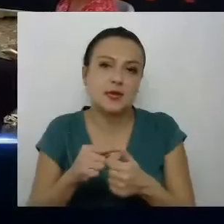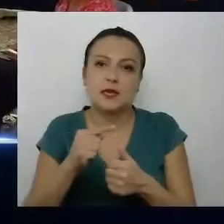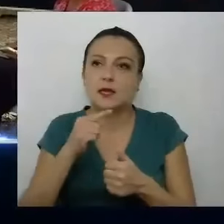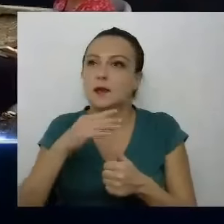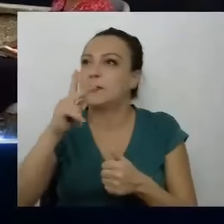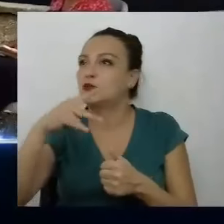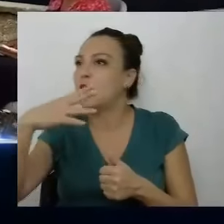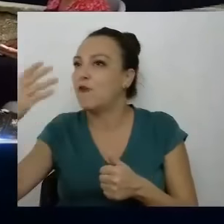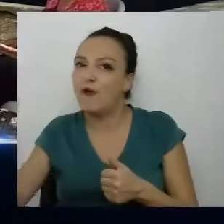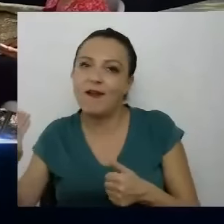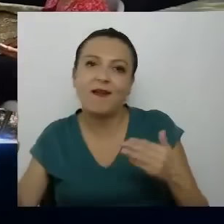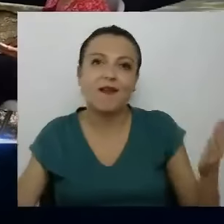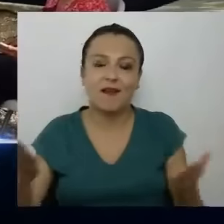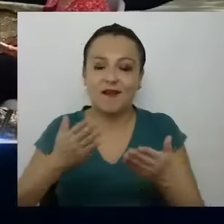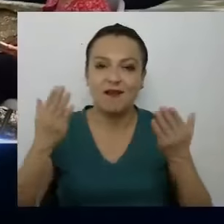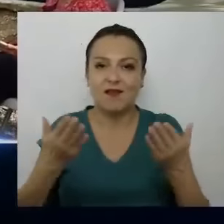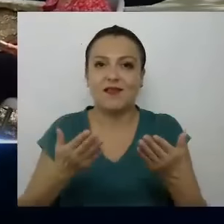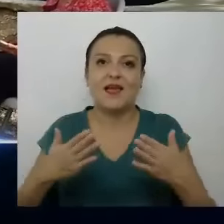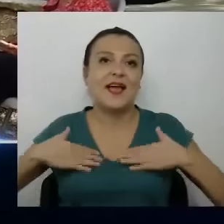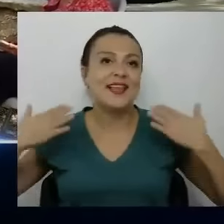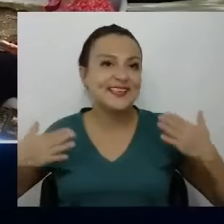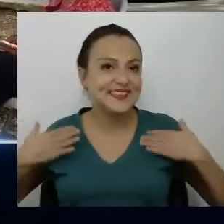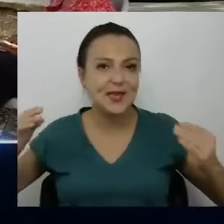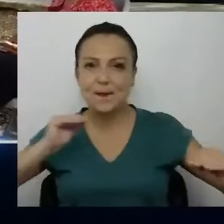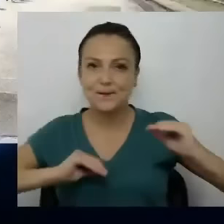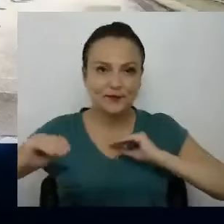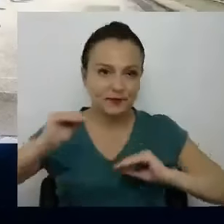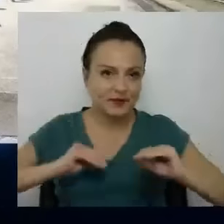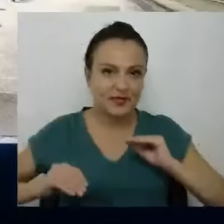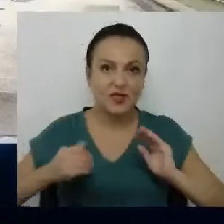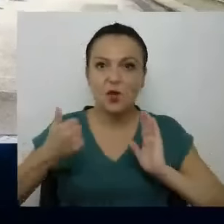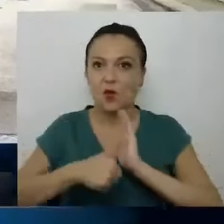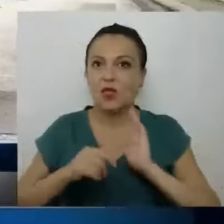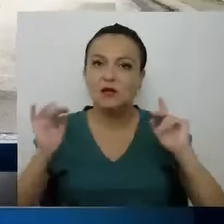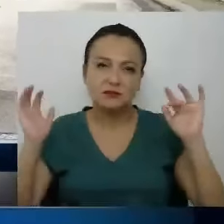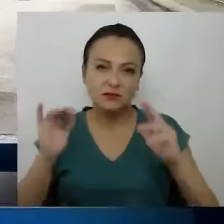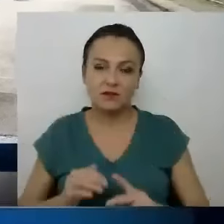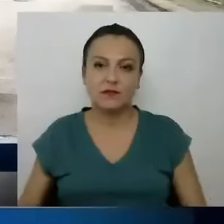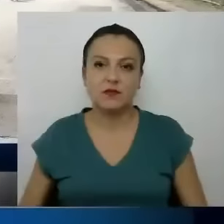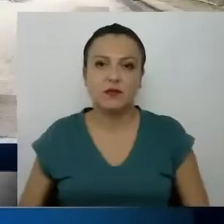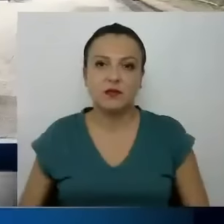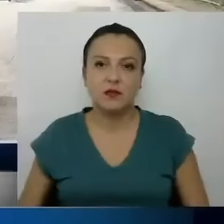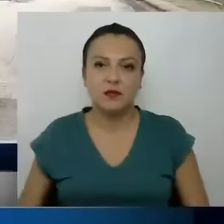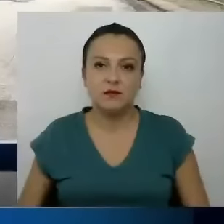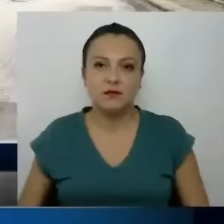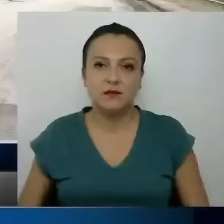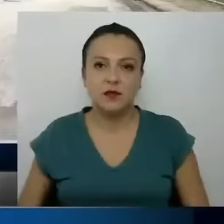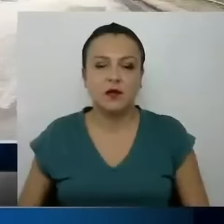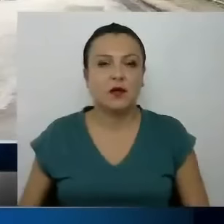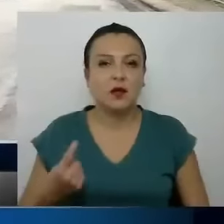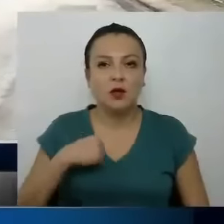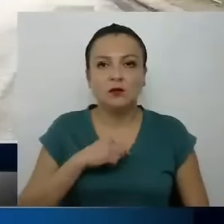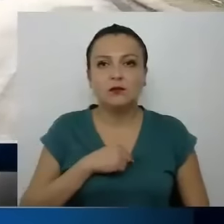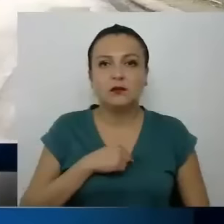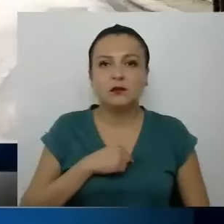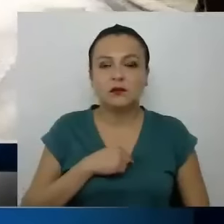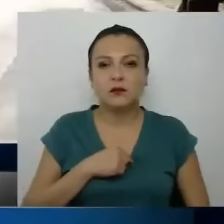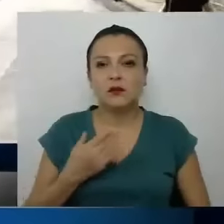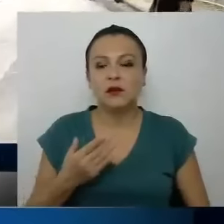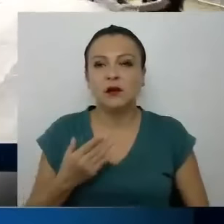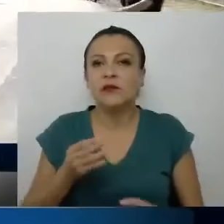externos, en alegría, en movimiento de votantes. Y entonces, de nosotros prácticamente